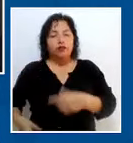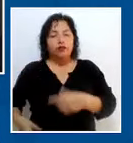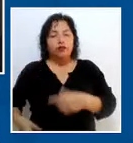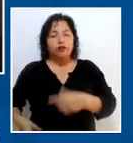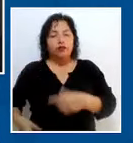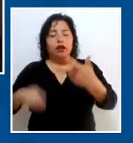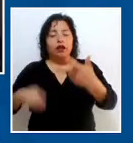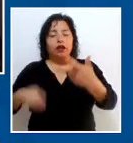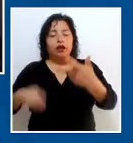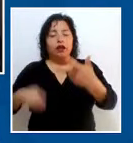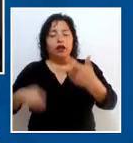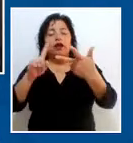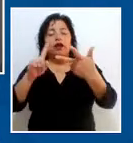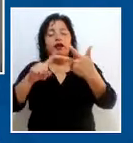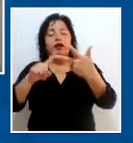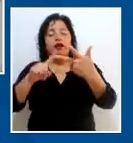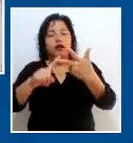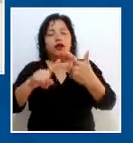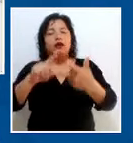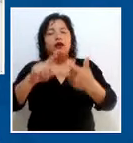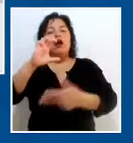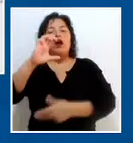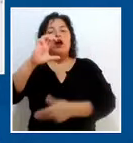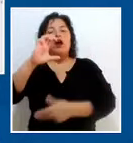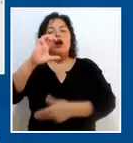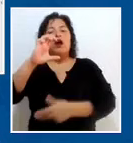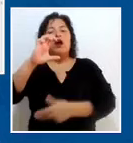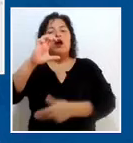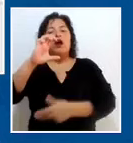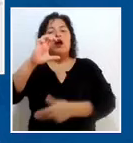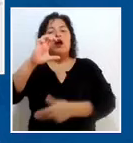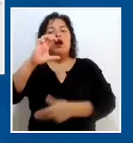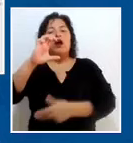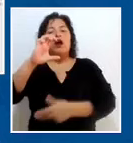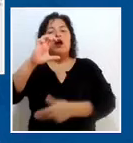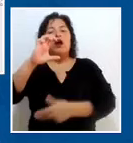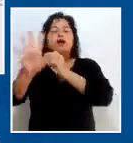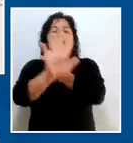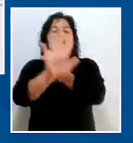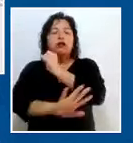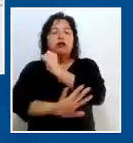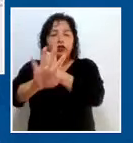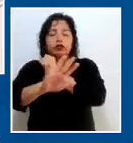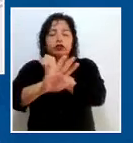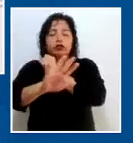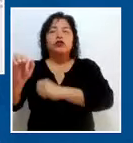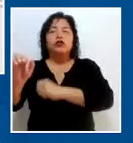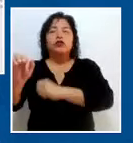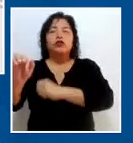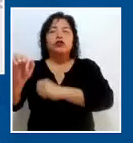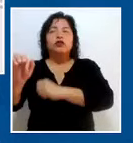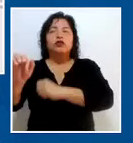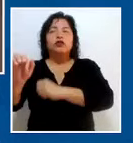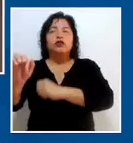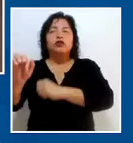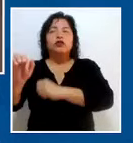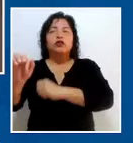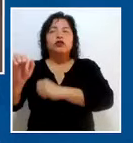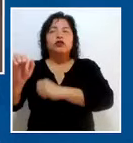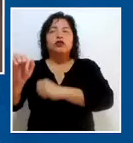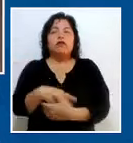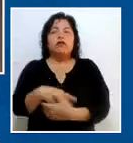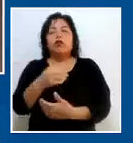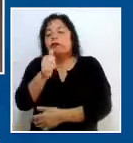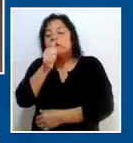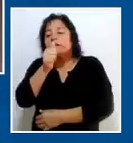con lo que es la protección de otros derechos fundamentales, ¿no? Como por ejemplo los secretos, el secreto bancario, el secreto de